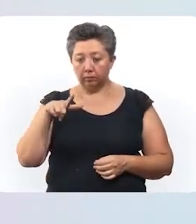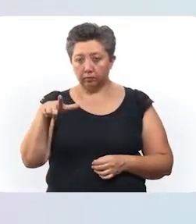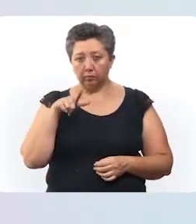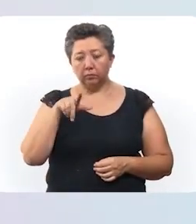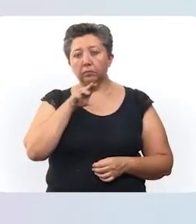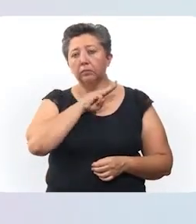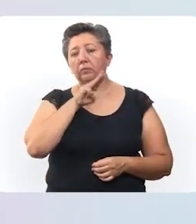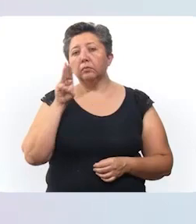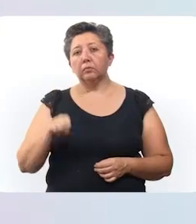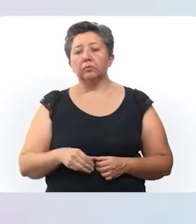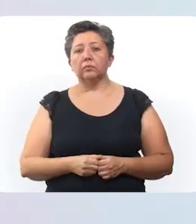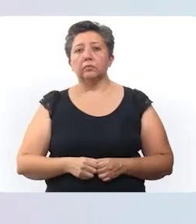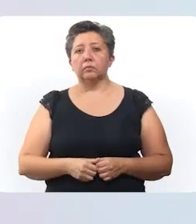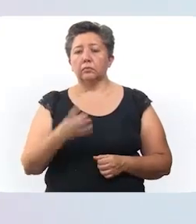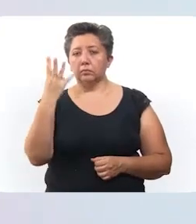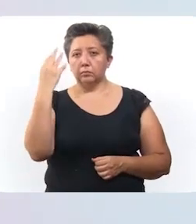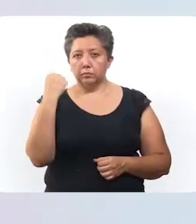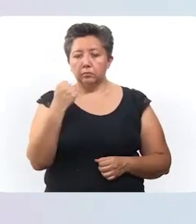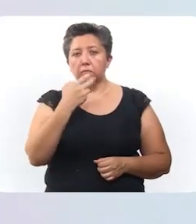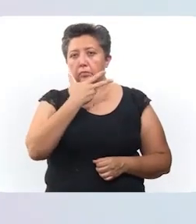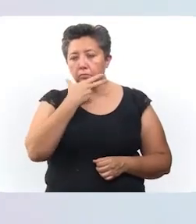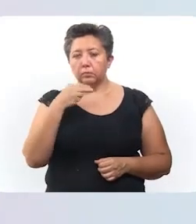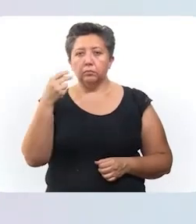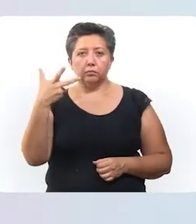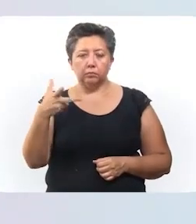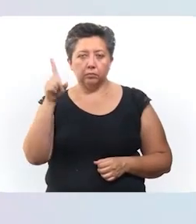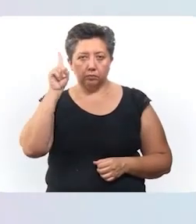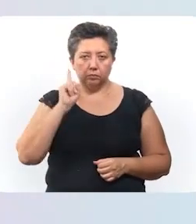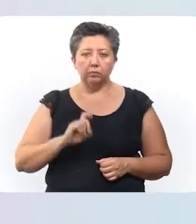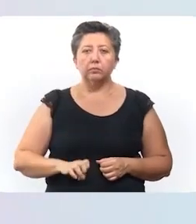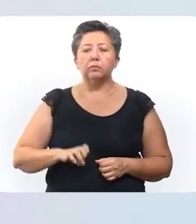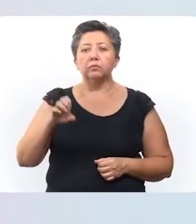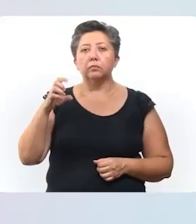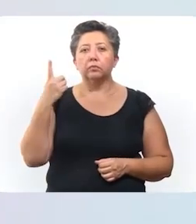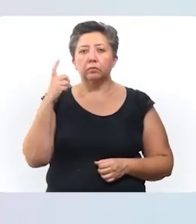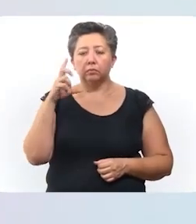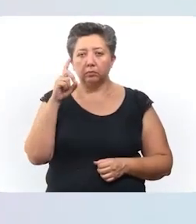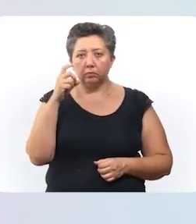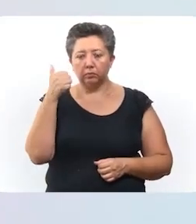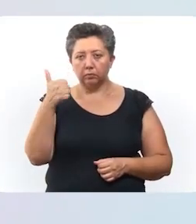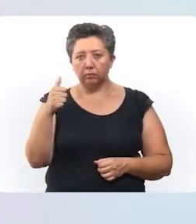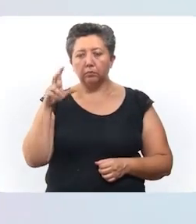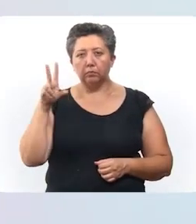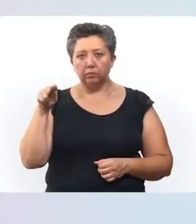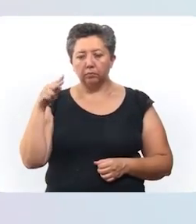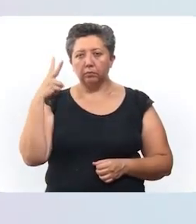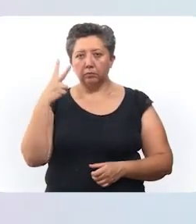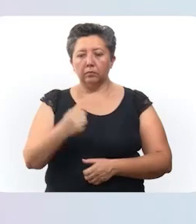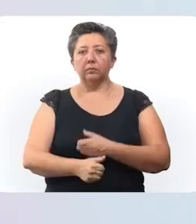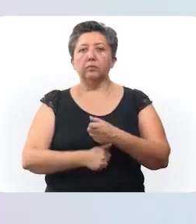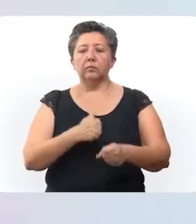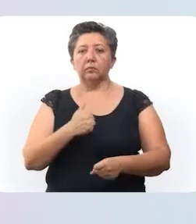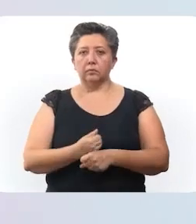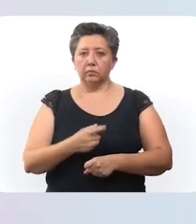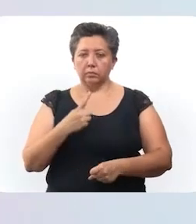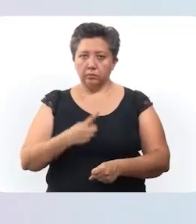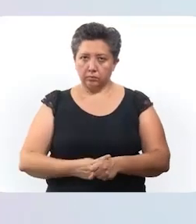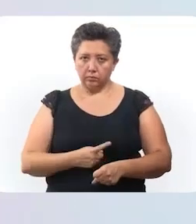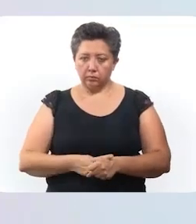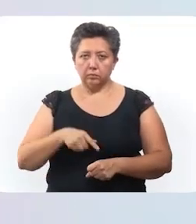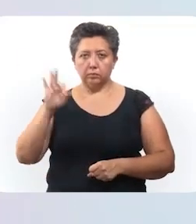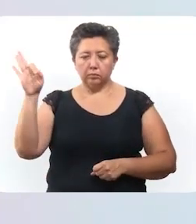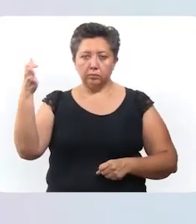17 fallecimientos, son 9 hombres y 8 mujeres de un rango de edad de 36 a 82 años. Sus